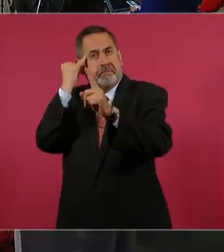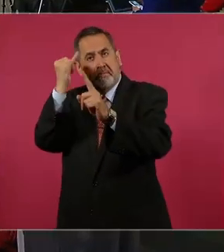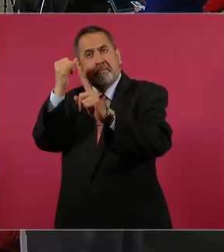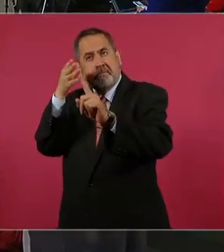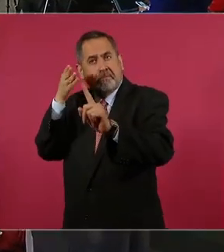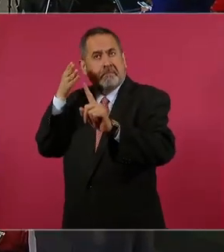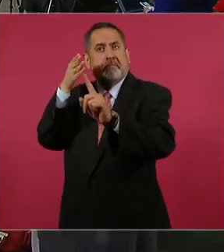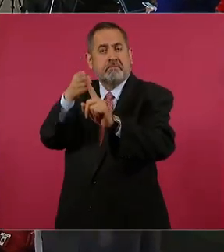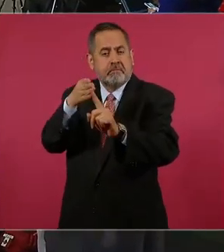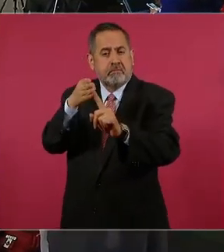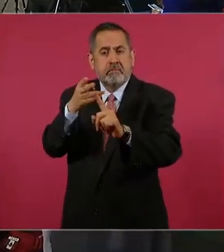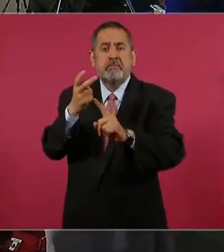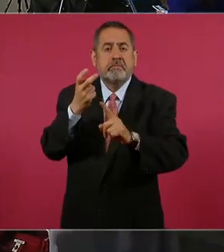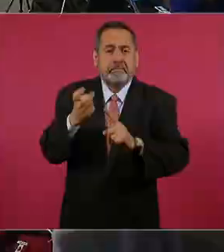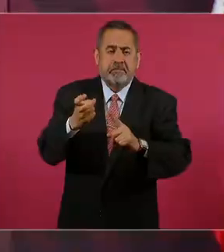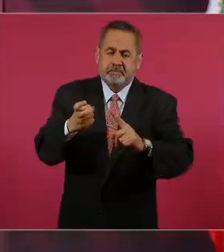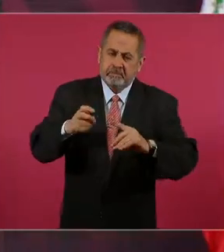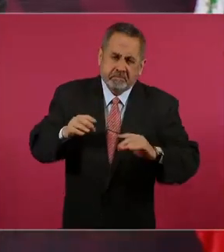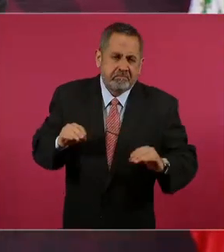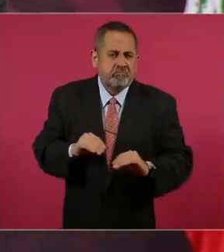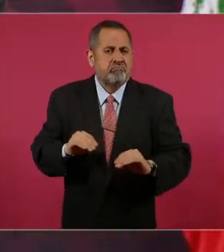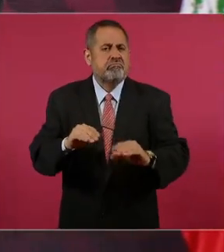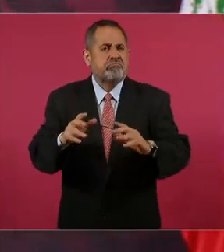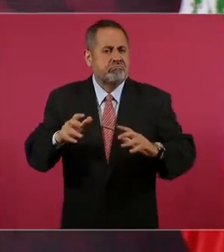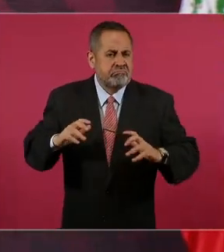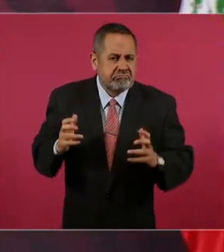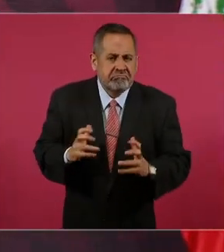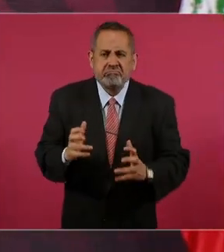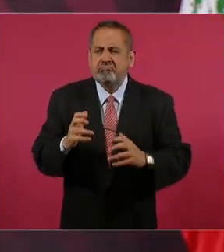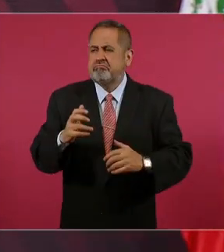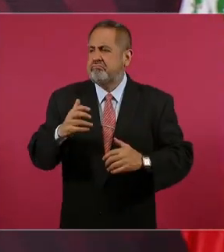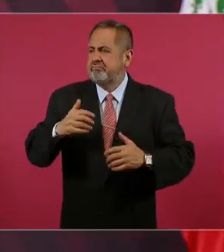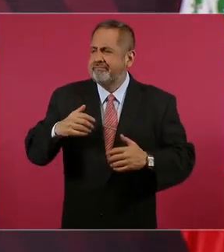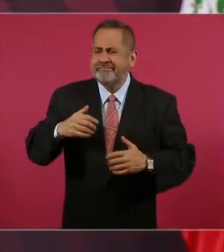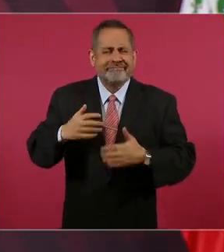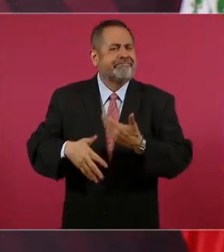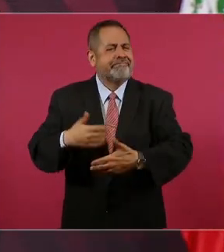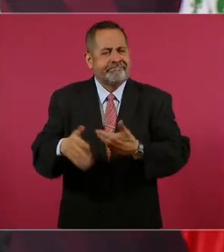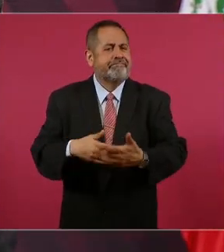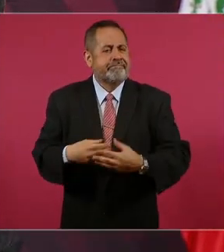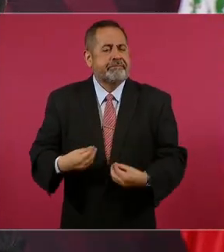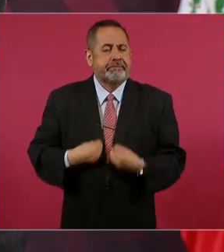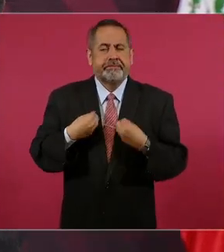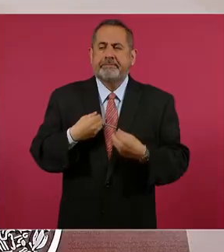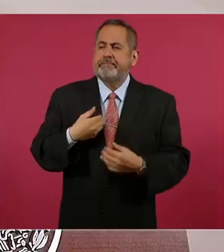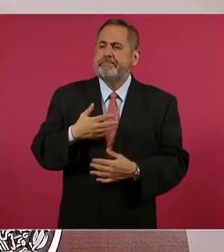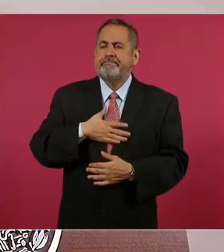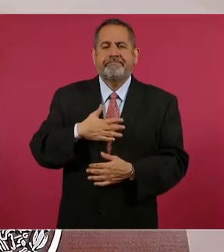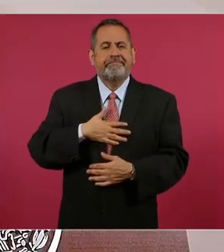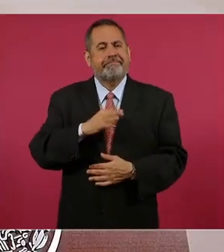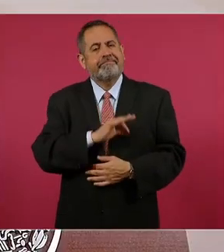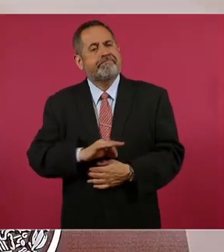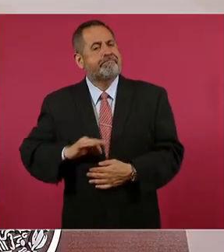que es el que nos hace caminar, vivir y ser felices.